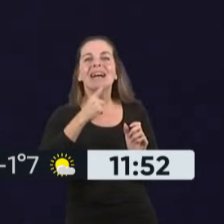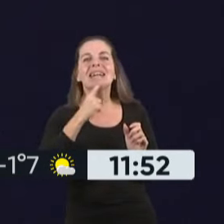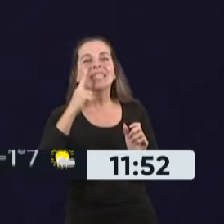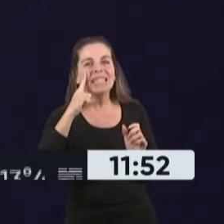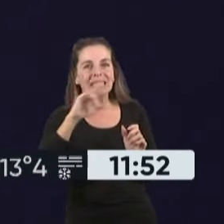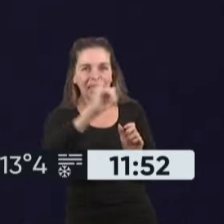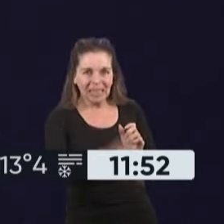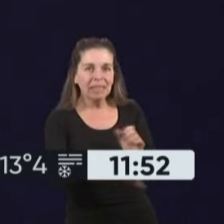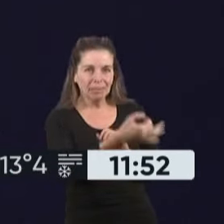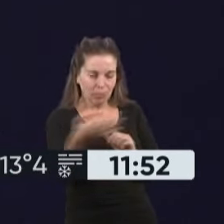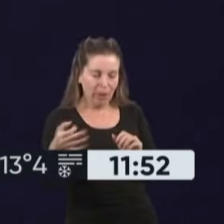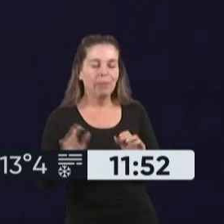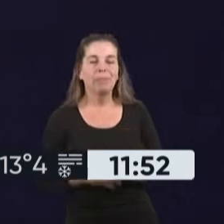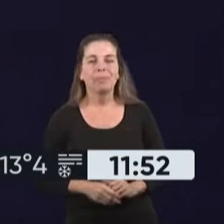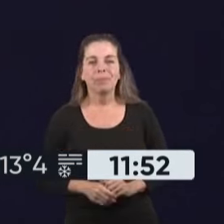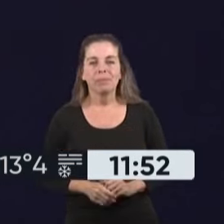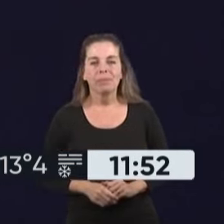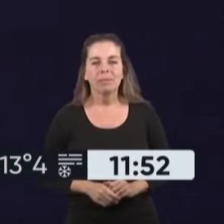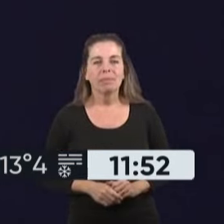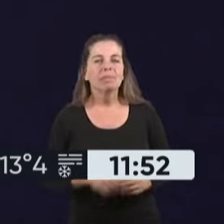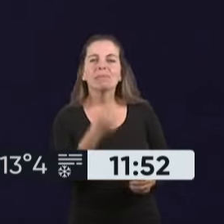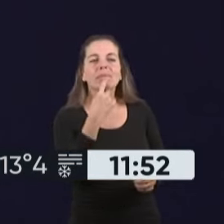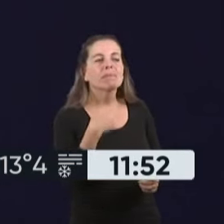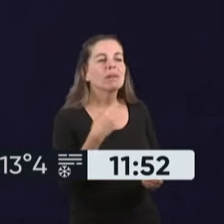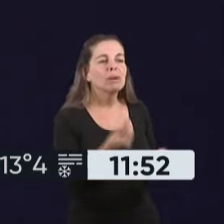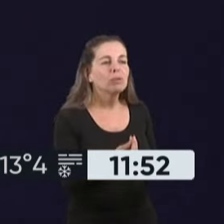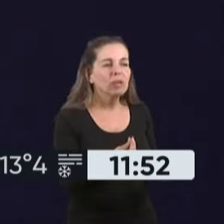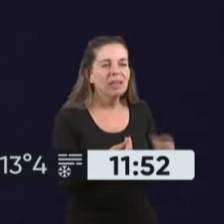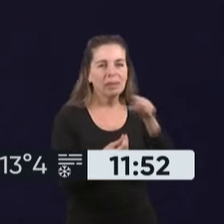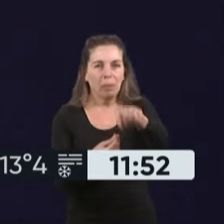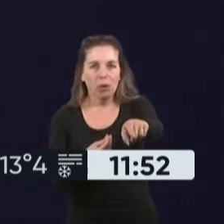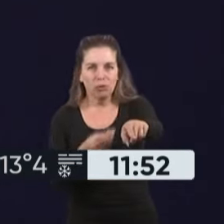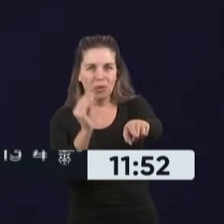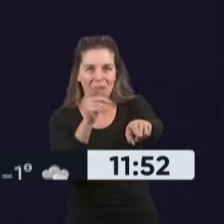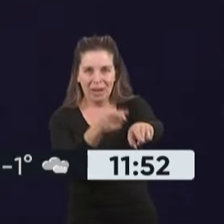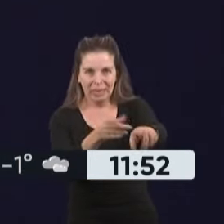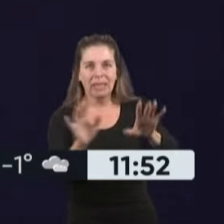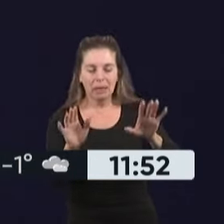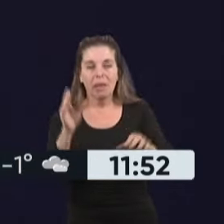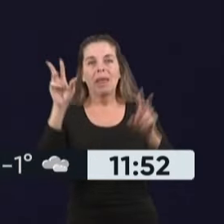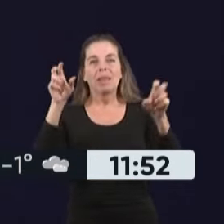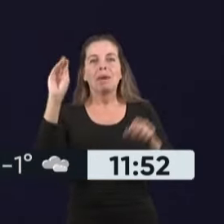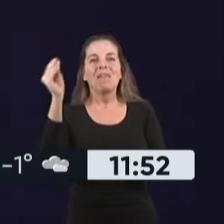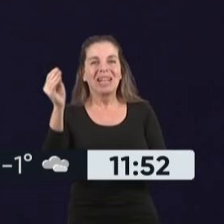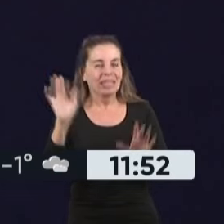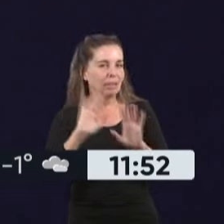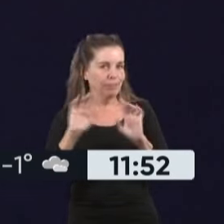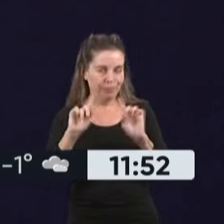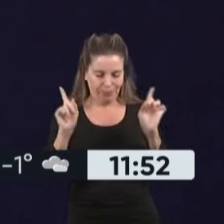Eduardo Menegazzi, está muy bien. Bueno, ¿cuál era la pregunta? No, vos, perdón. Brasil. No, a